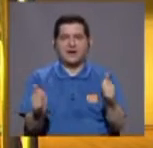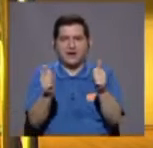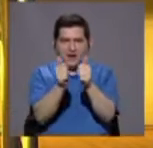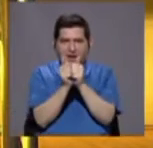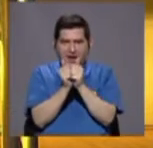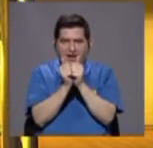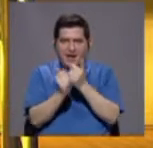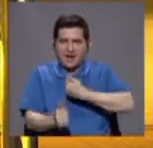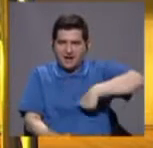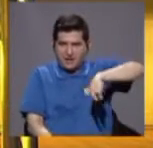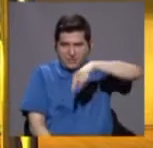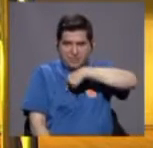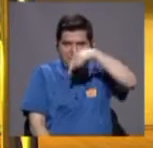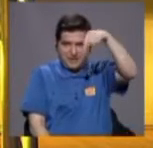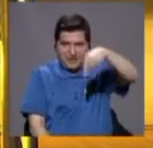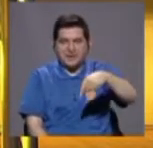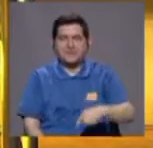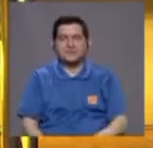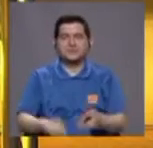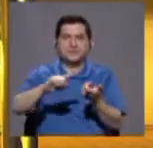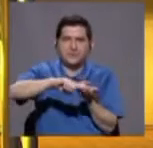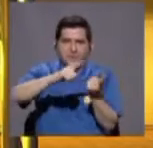amigos de